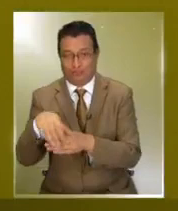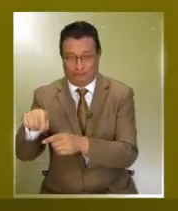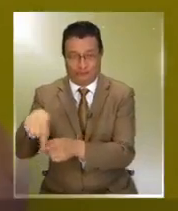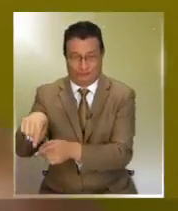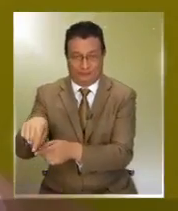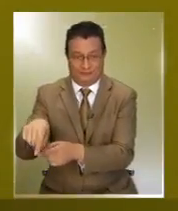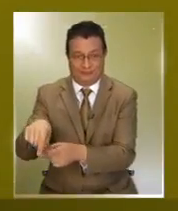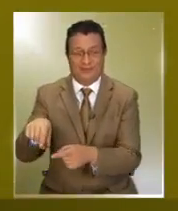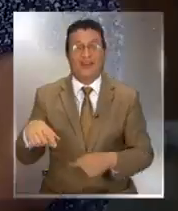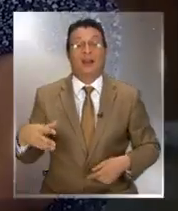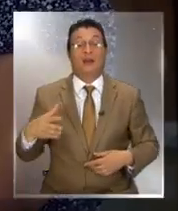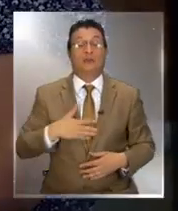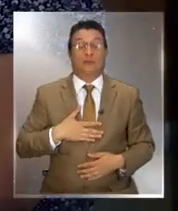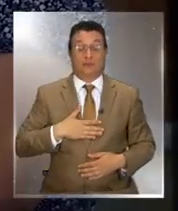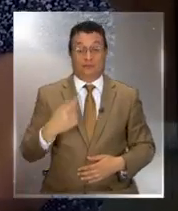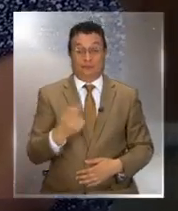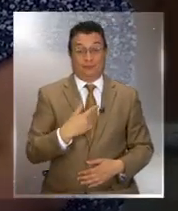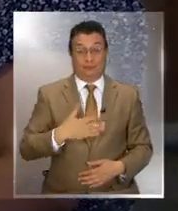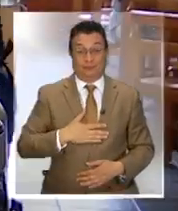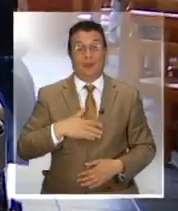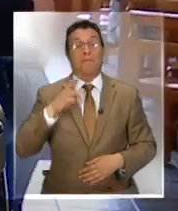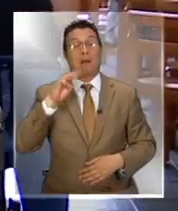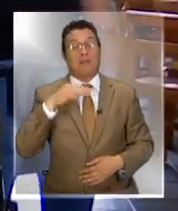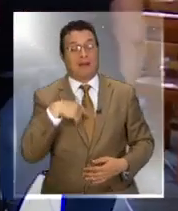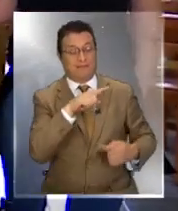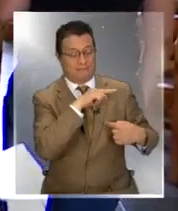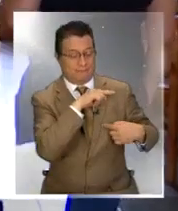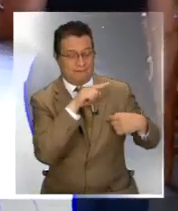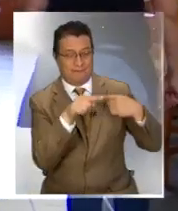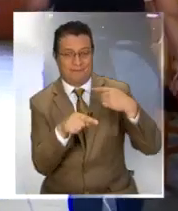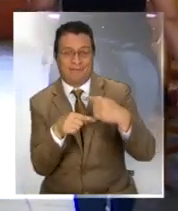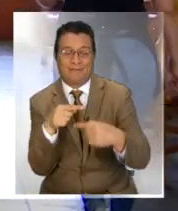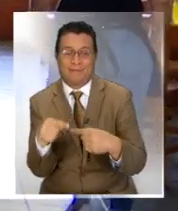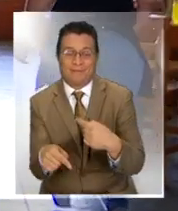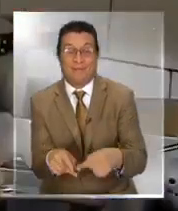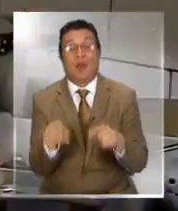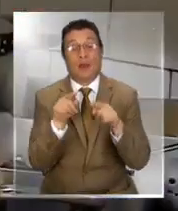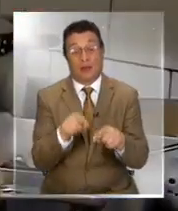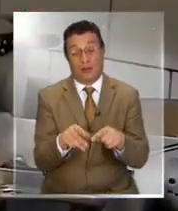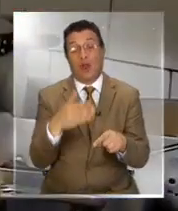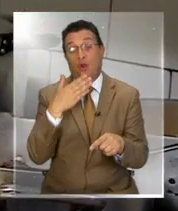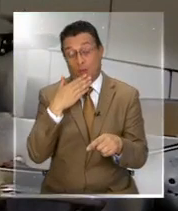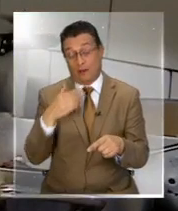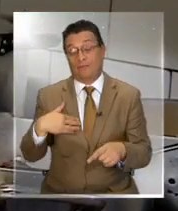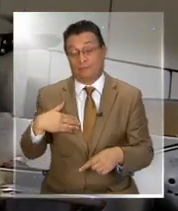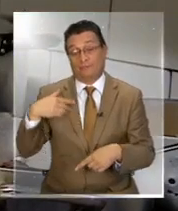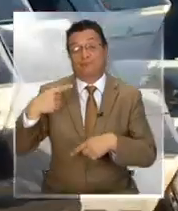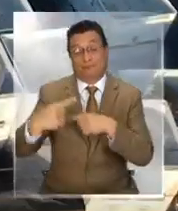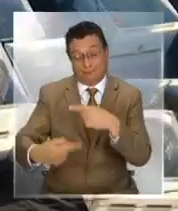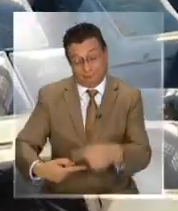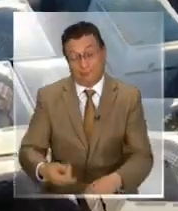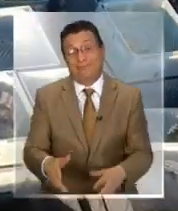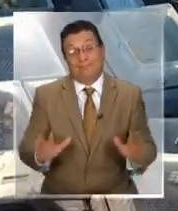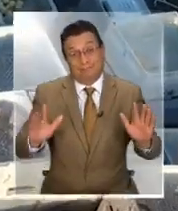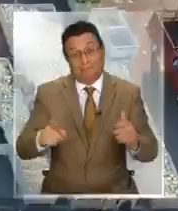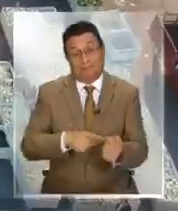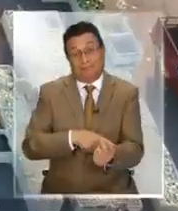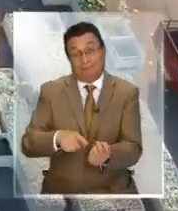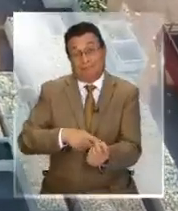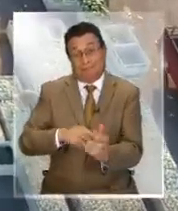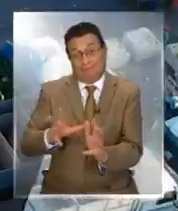Porque nosotros quedamos en el legado de mi mamá, entonces yo creo que ellos van a quedar igual en el legado.